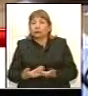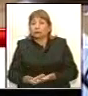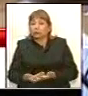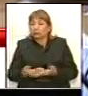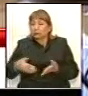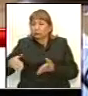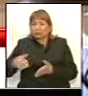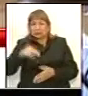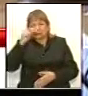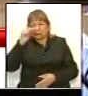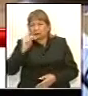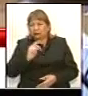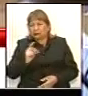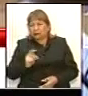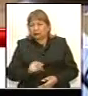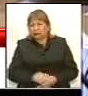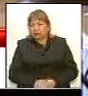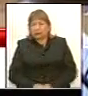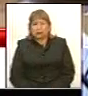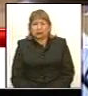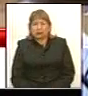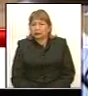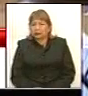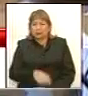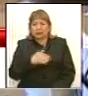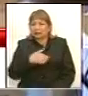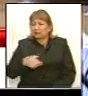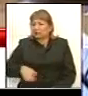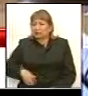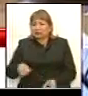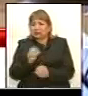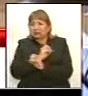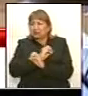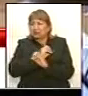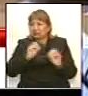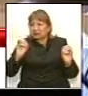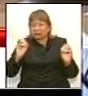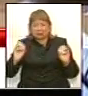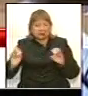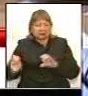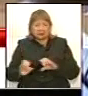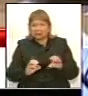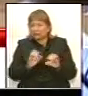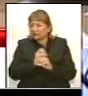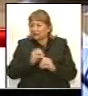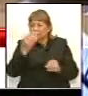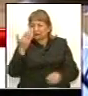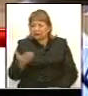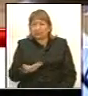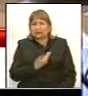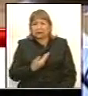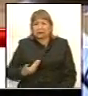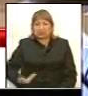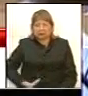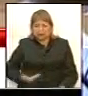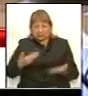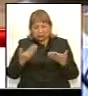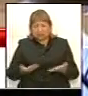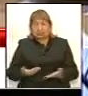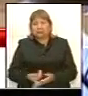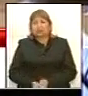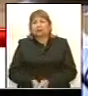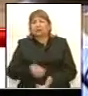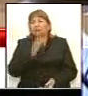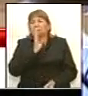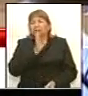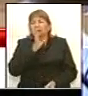eso el norte, eso responsable del presidente, que esto no ha hecho nada. No han hecho nada. Eso ocurrió con este gobierno y sigue con el gobierno. Estamos